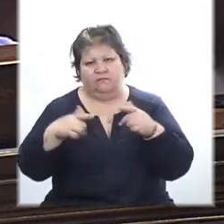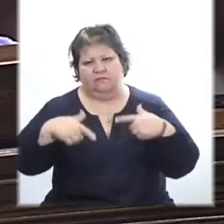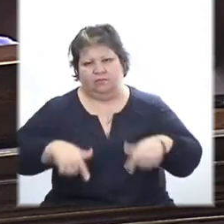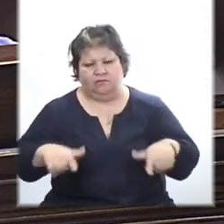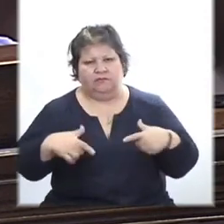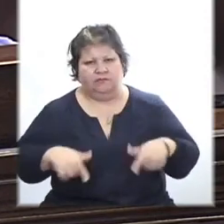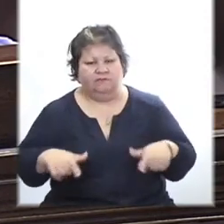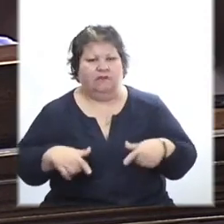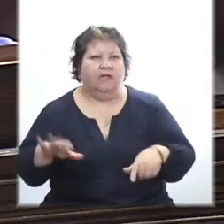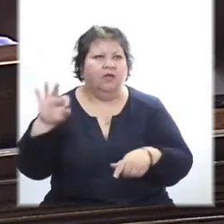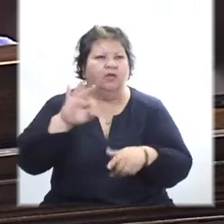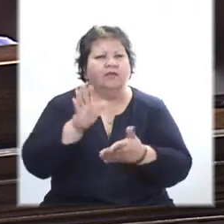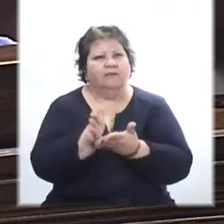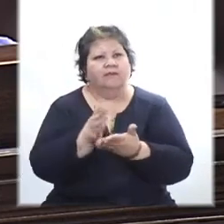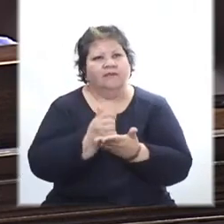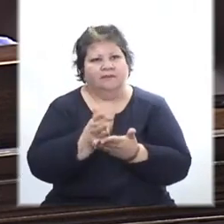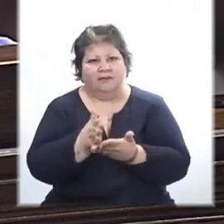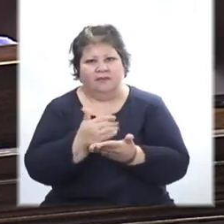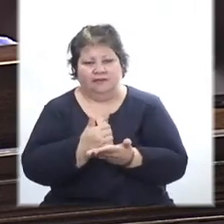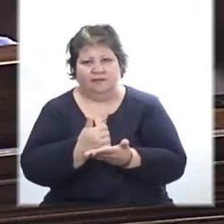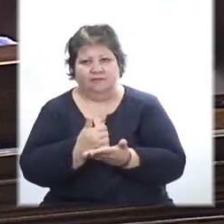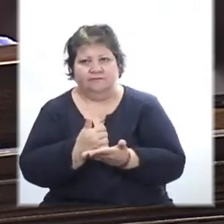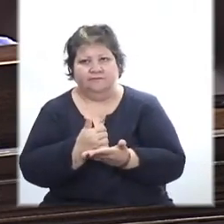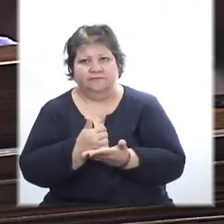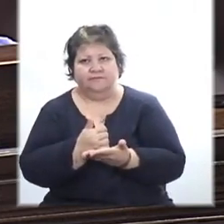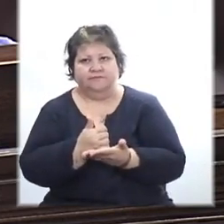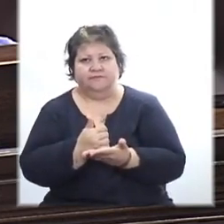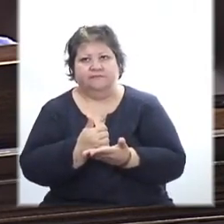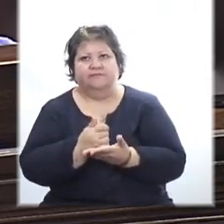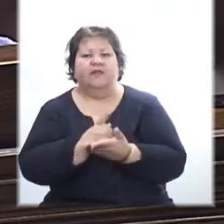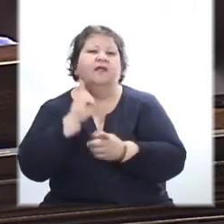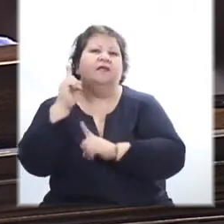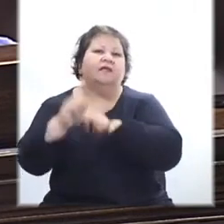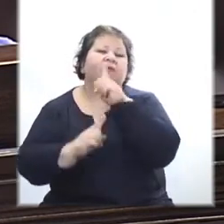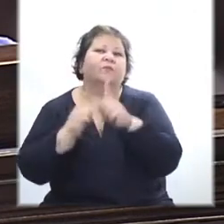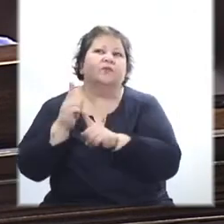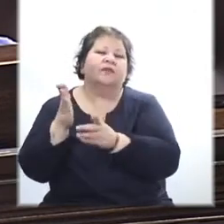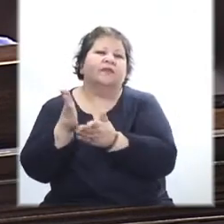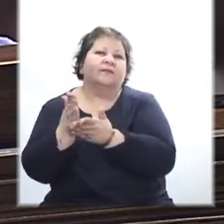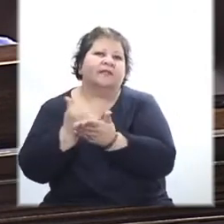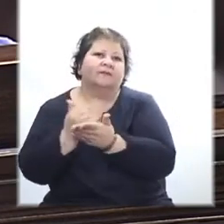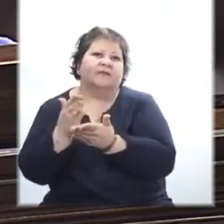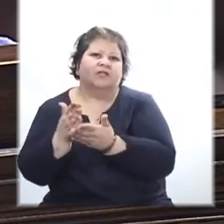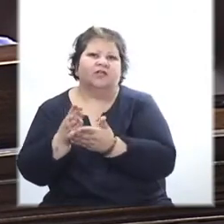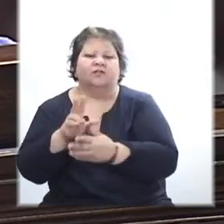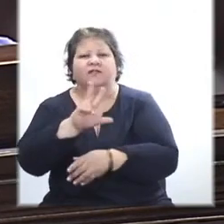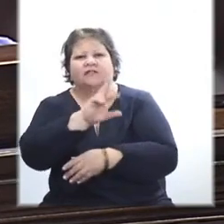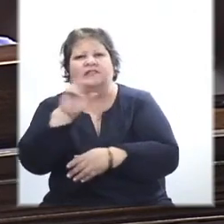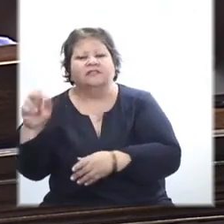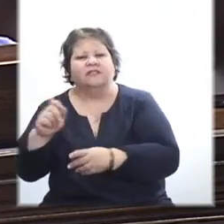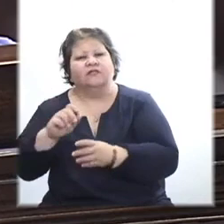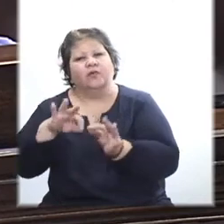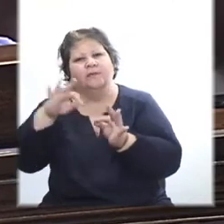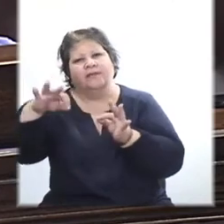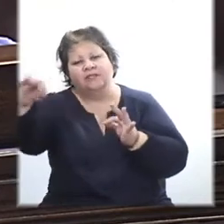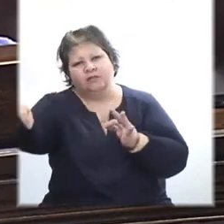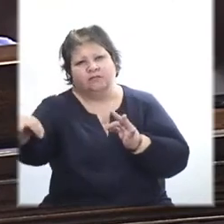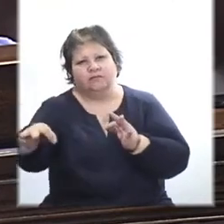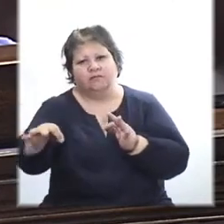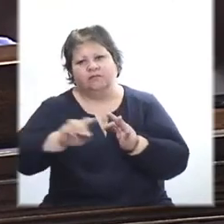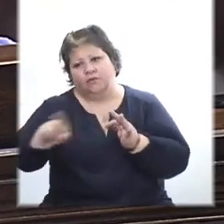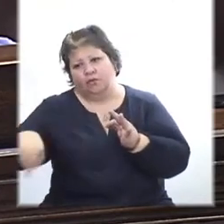o departamental, en las cuales unos departamentos exigen que a 300 metros y otros departamentos